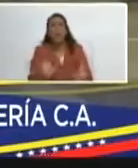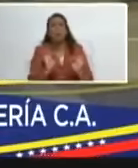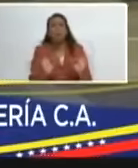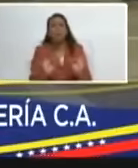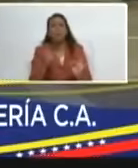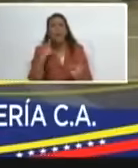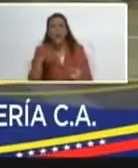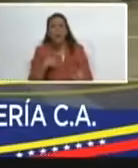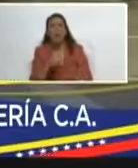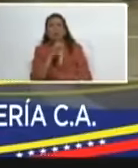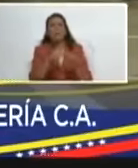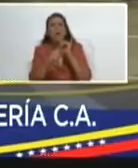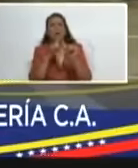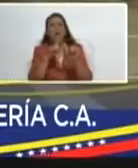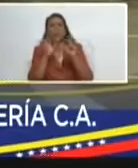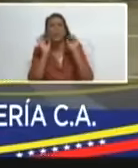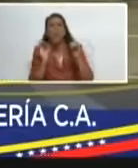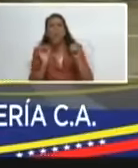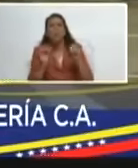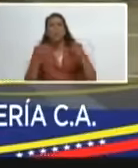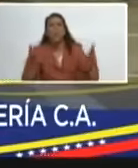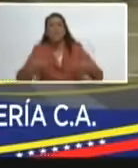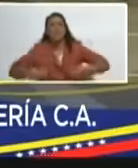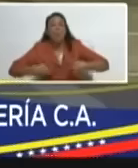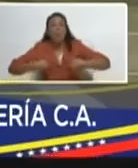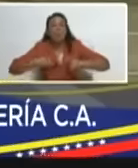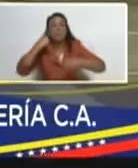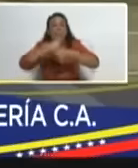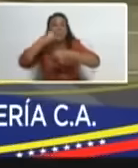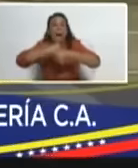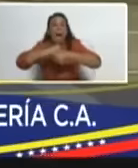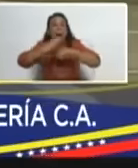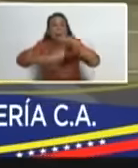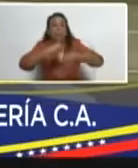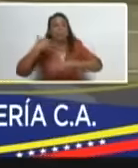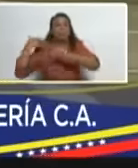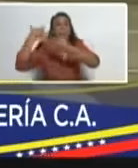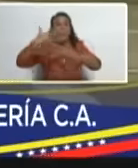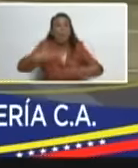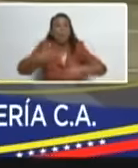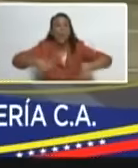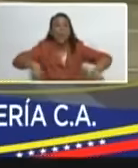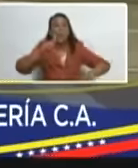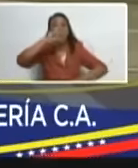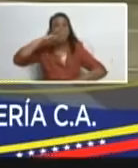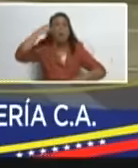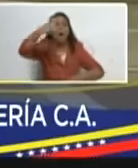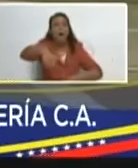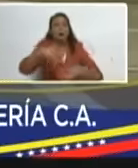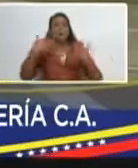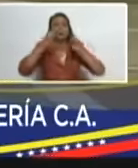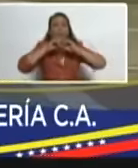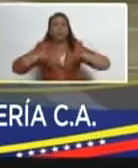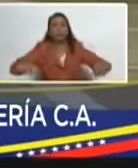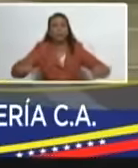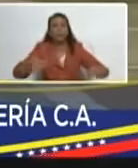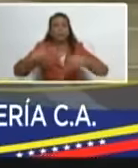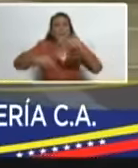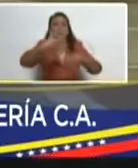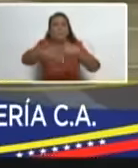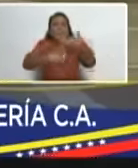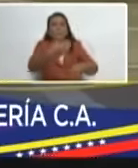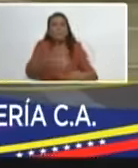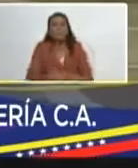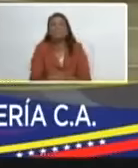donde queremos informarle, presidente, además de este esfuerzo importante que se viene haciendo desde acá, es el despliegue que hemos venido